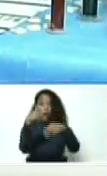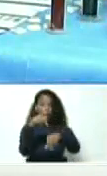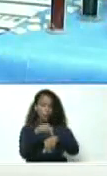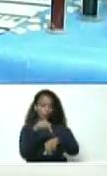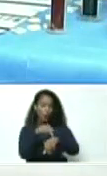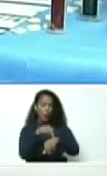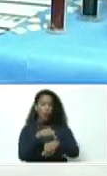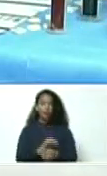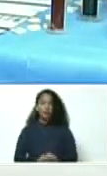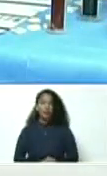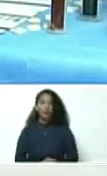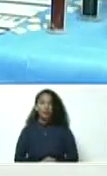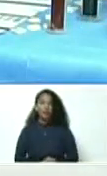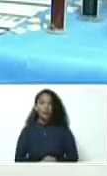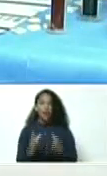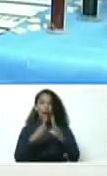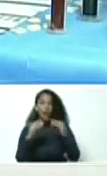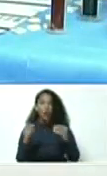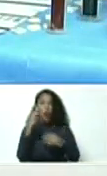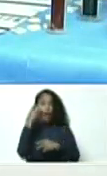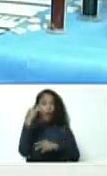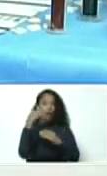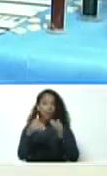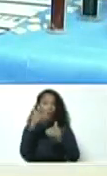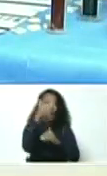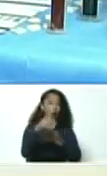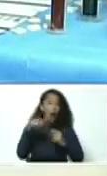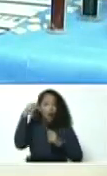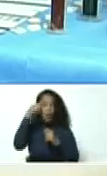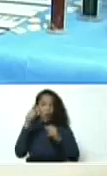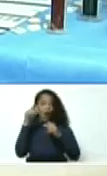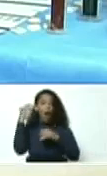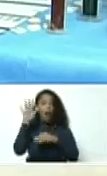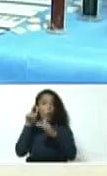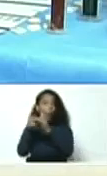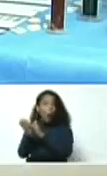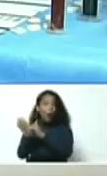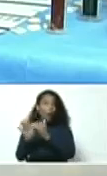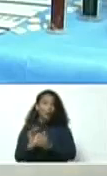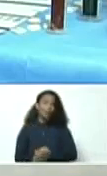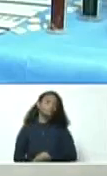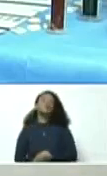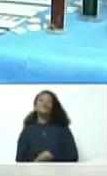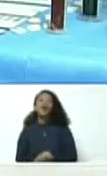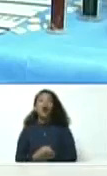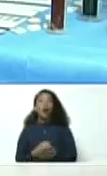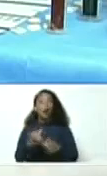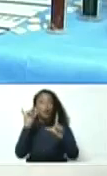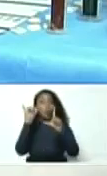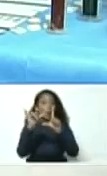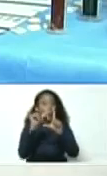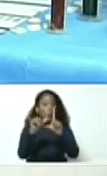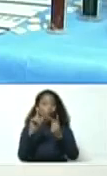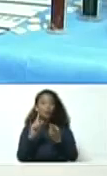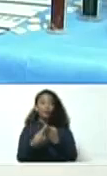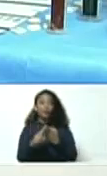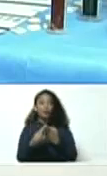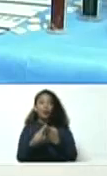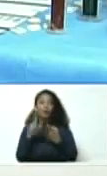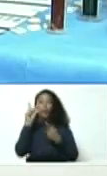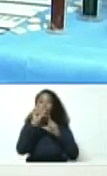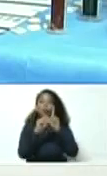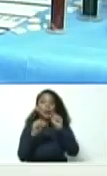hora y a todos los que ven después el video que queda grabado por YouTube, por